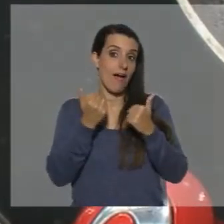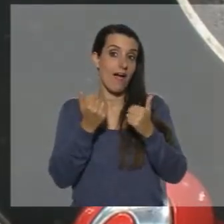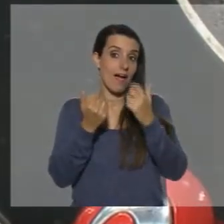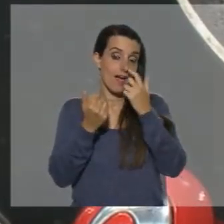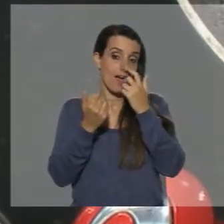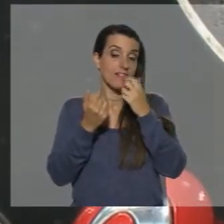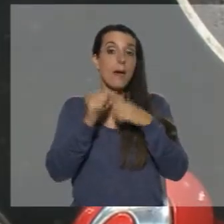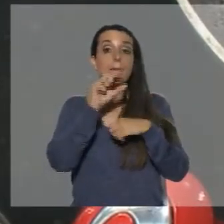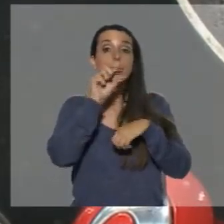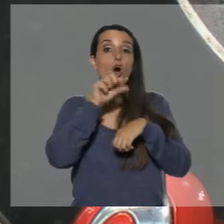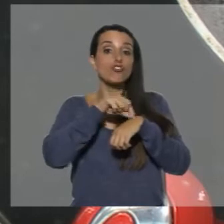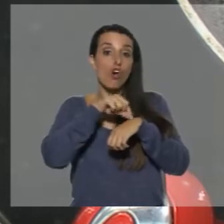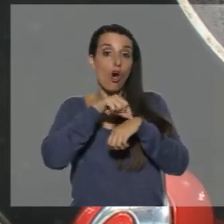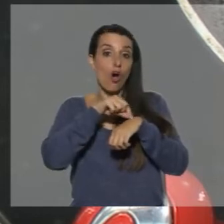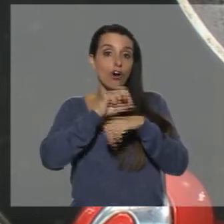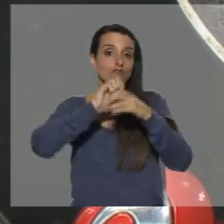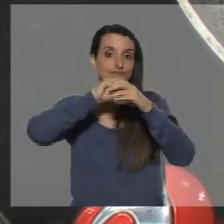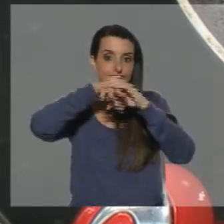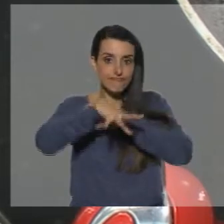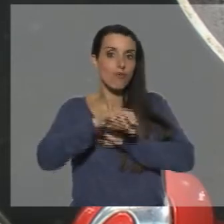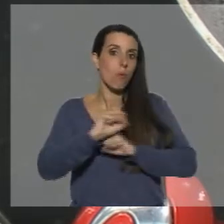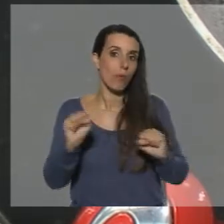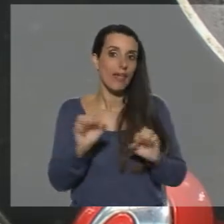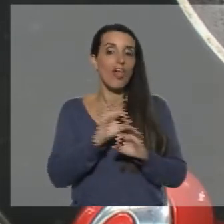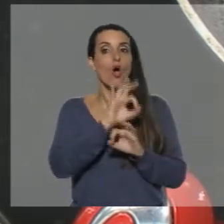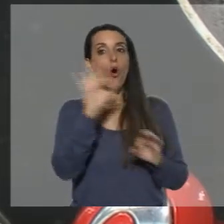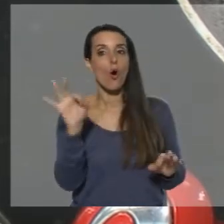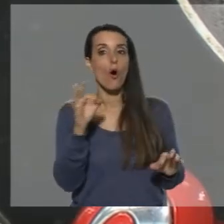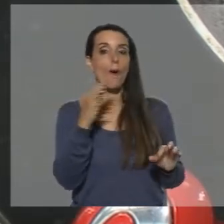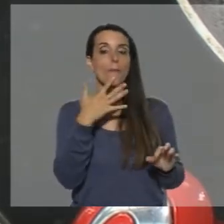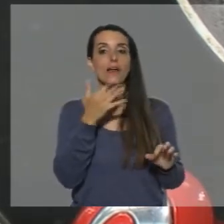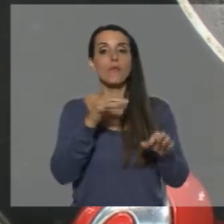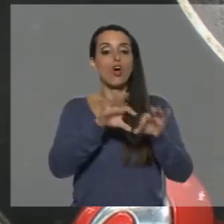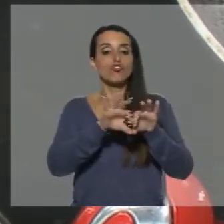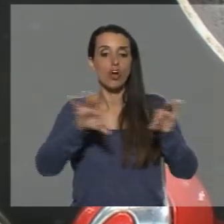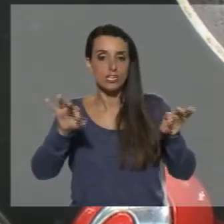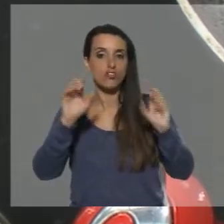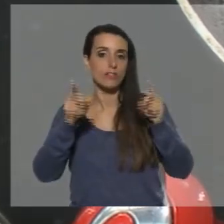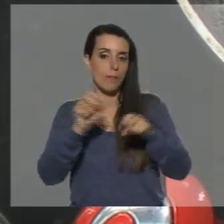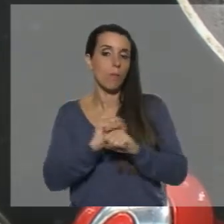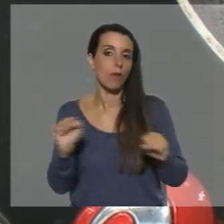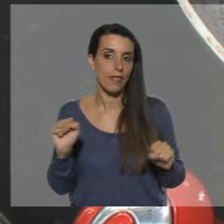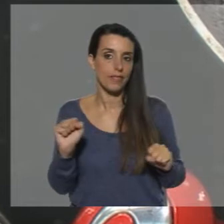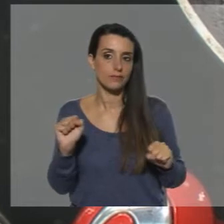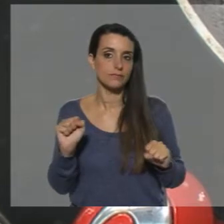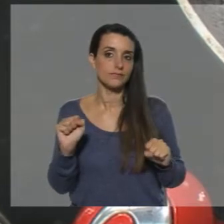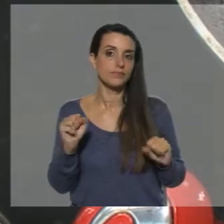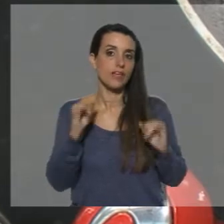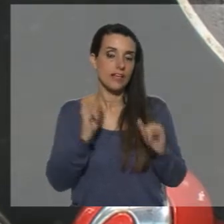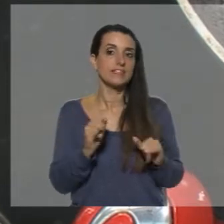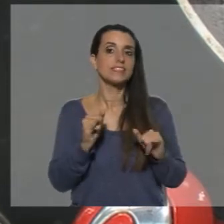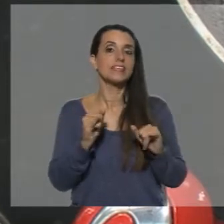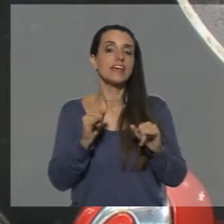de pechuga de pollo de repente, cortarlo bien chiquito, o tenés... O un chorizo, exacto, también puede ahí ser. Ahí va todo el power, de, claro. Desmenuzarlo